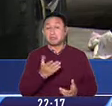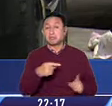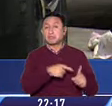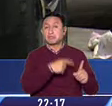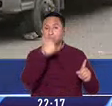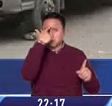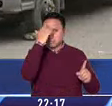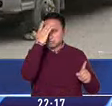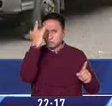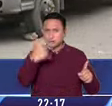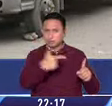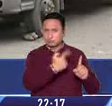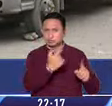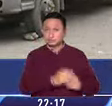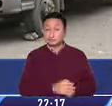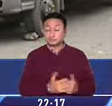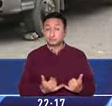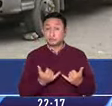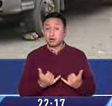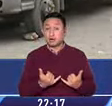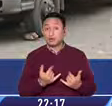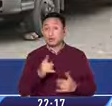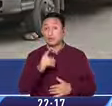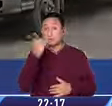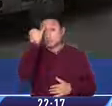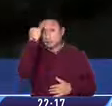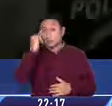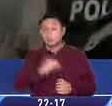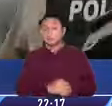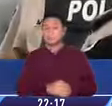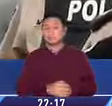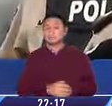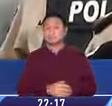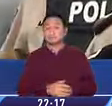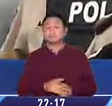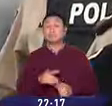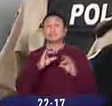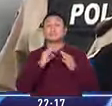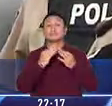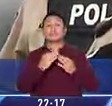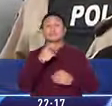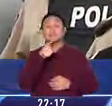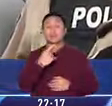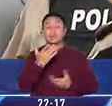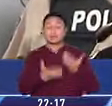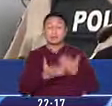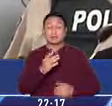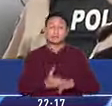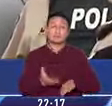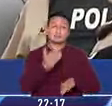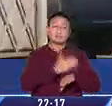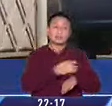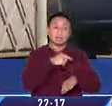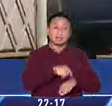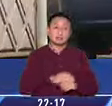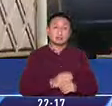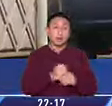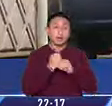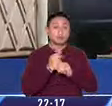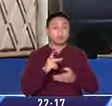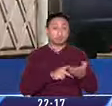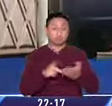del crimen. Por ahora, solo se tiene una hipótesis. Según dicen los familiares, que tal vez habría sufrido una extorsión, que puede